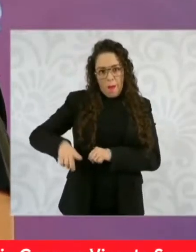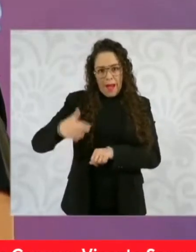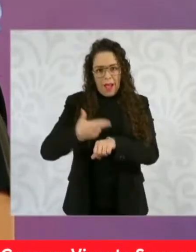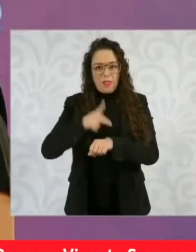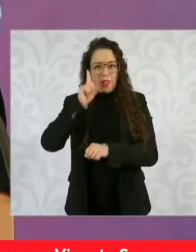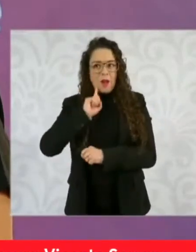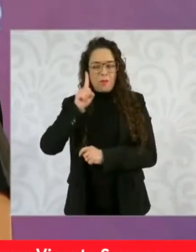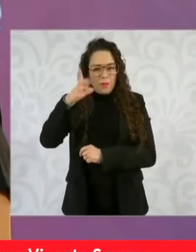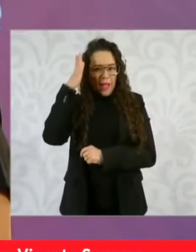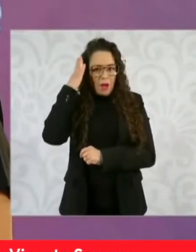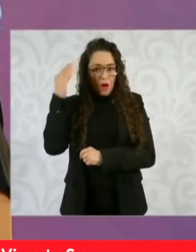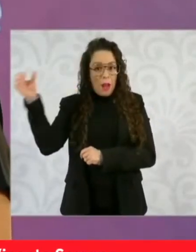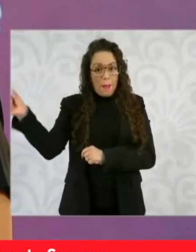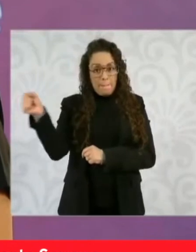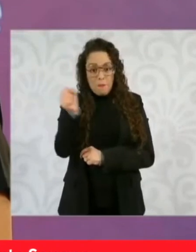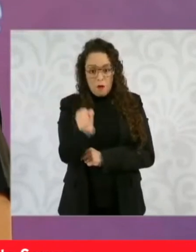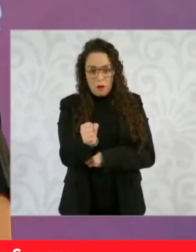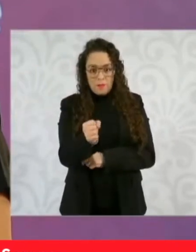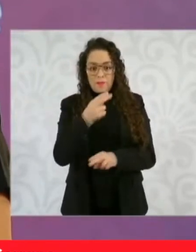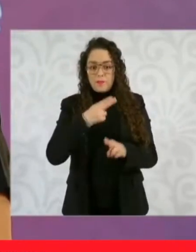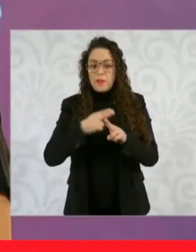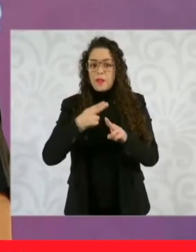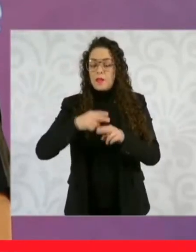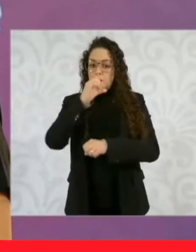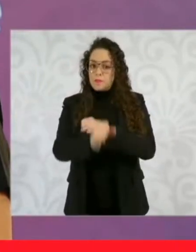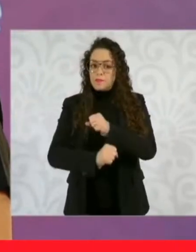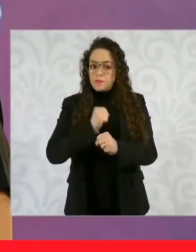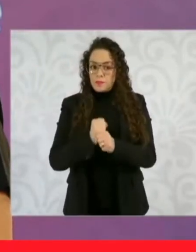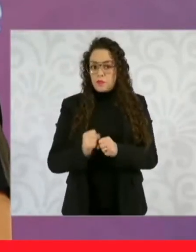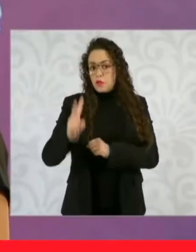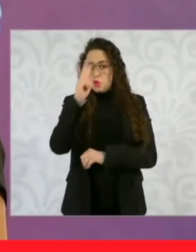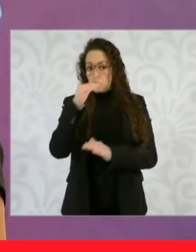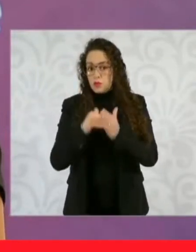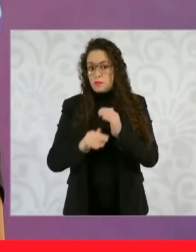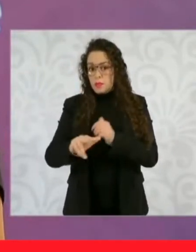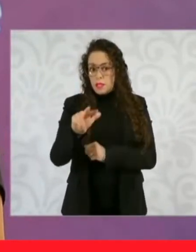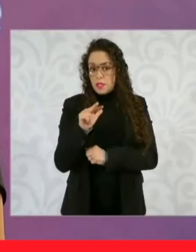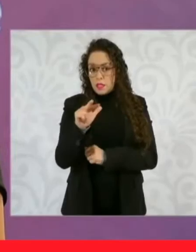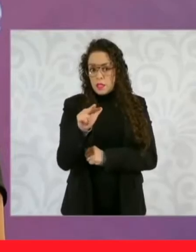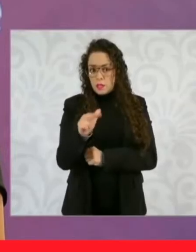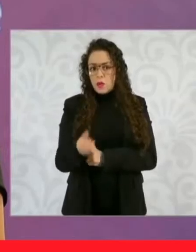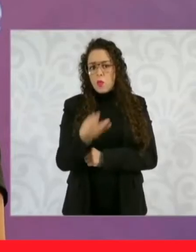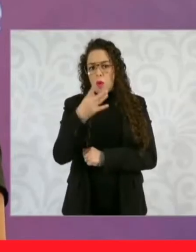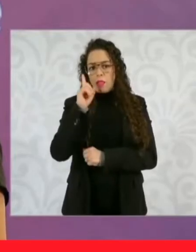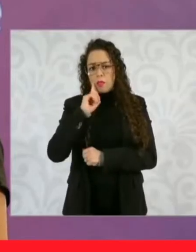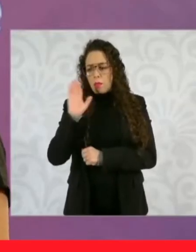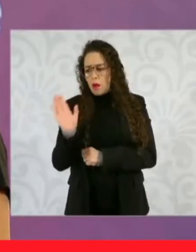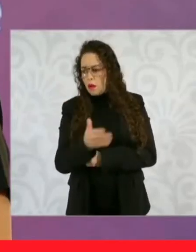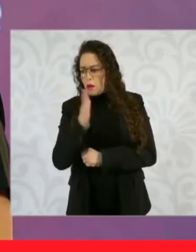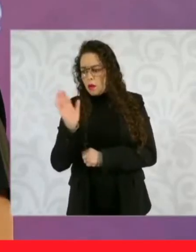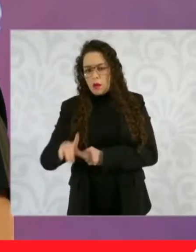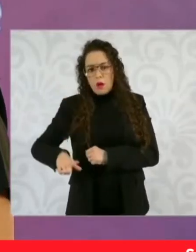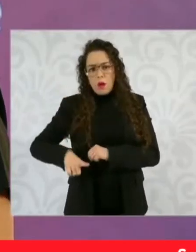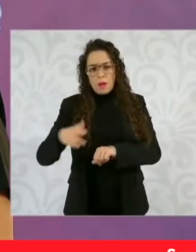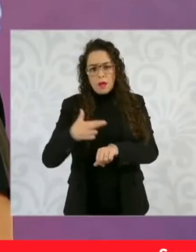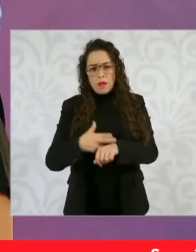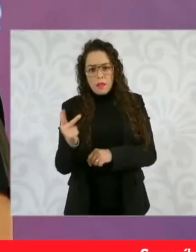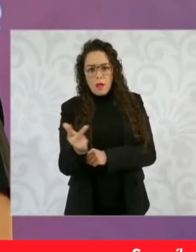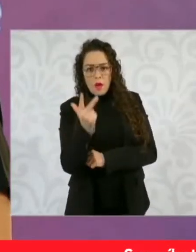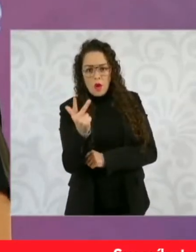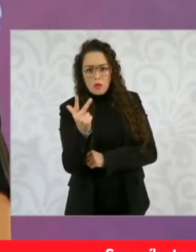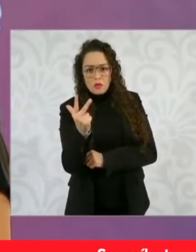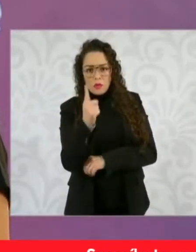Colima, hasta el año 2018 hubo 8 gobernadoras. Del 79